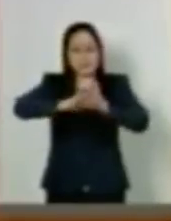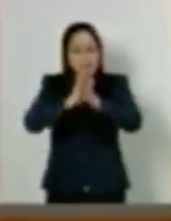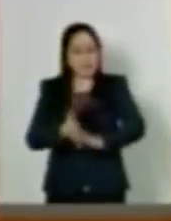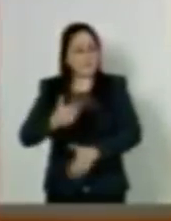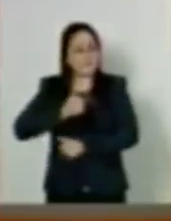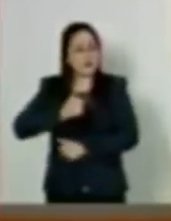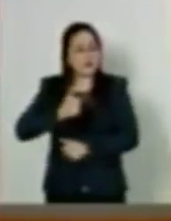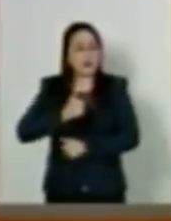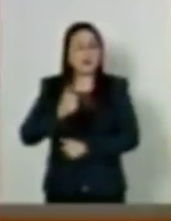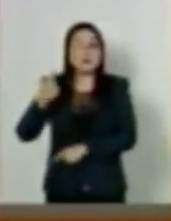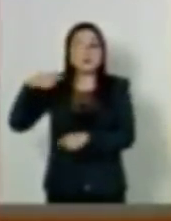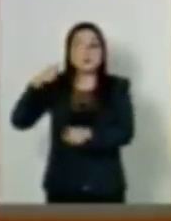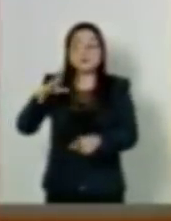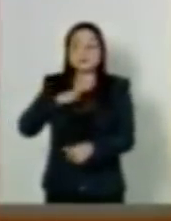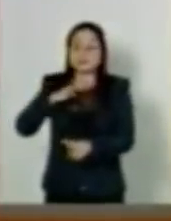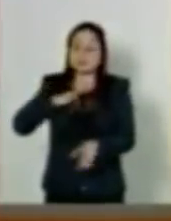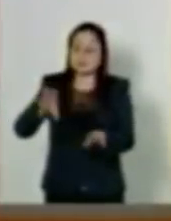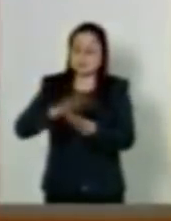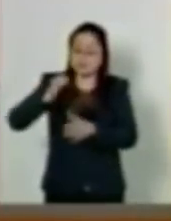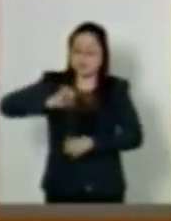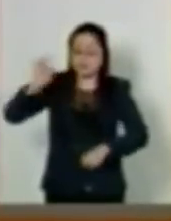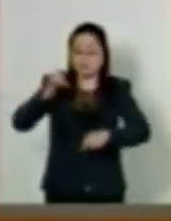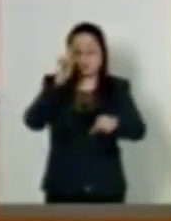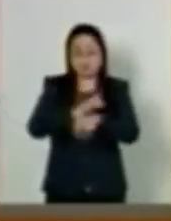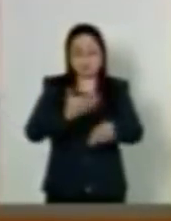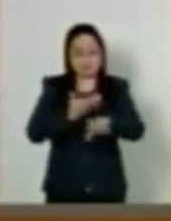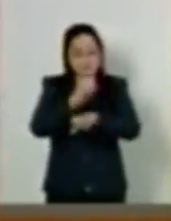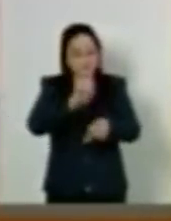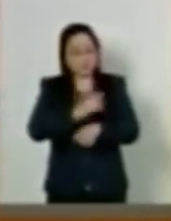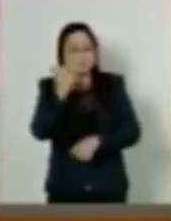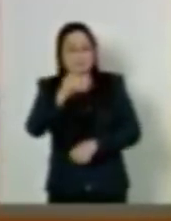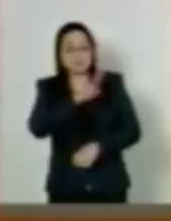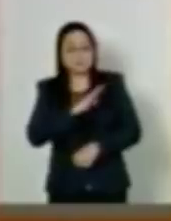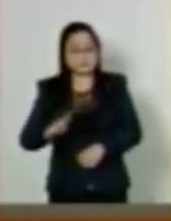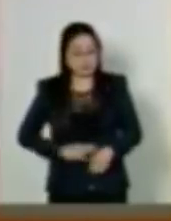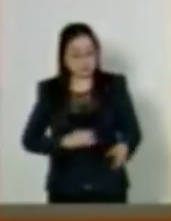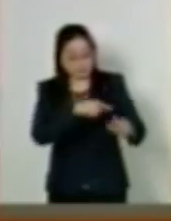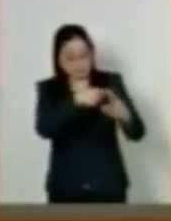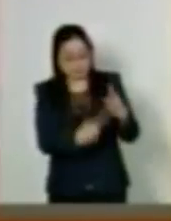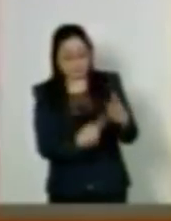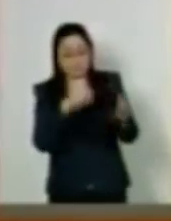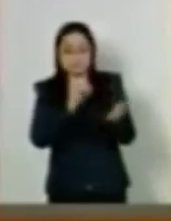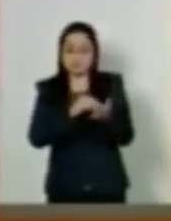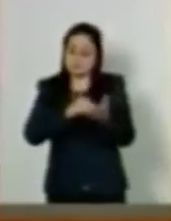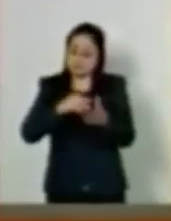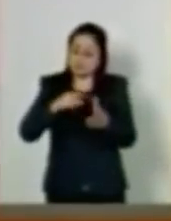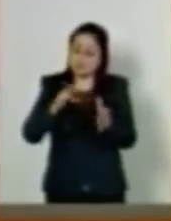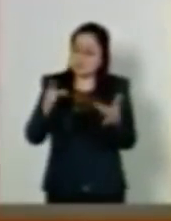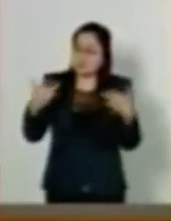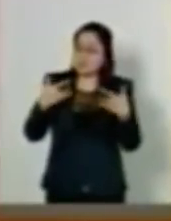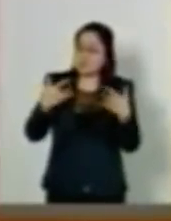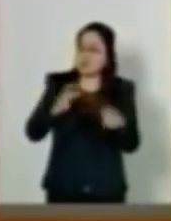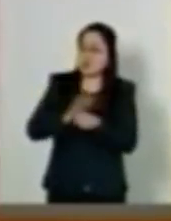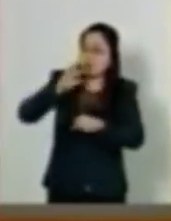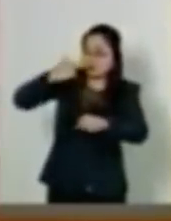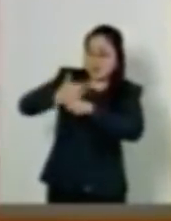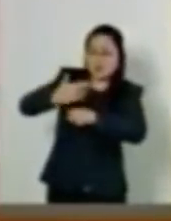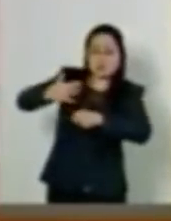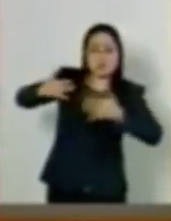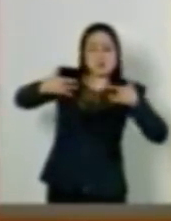legal al hecho de que las autoridades federales, estatales y municipales continúen evadiendo sus